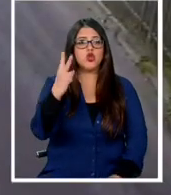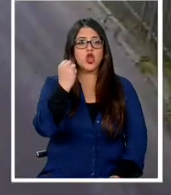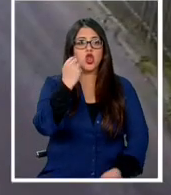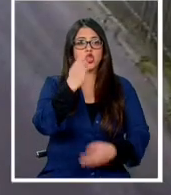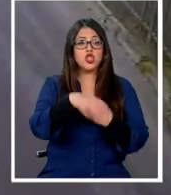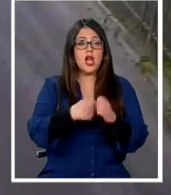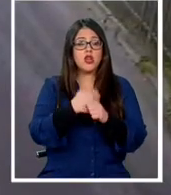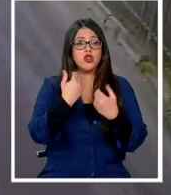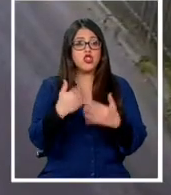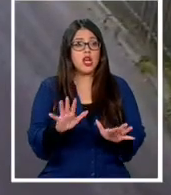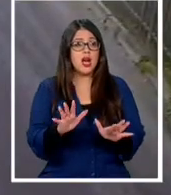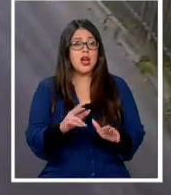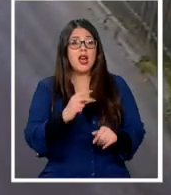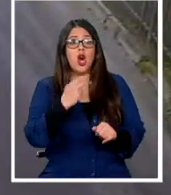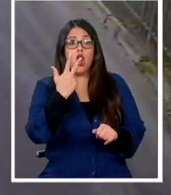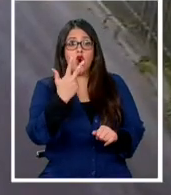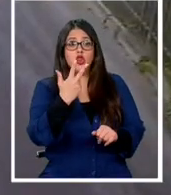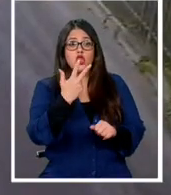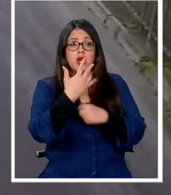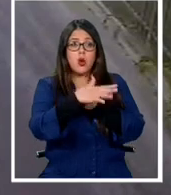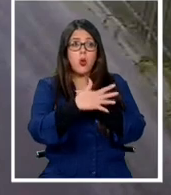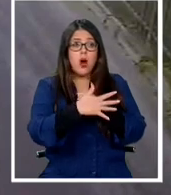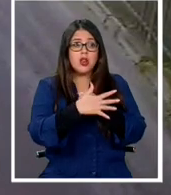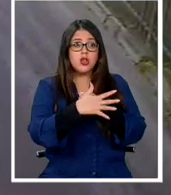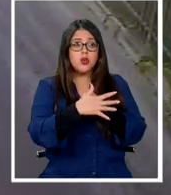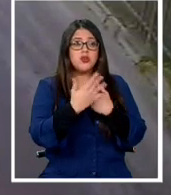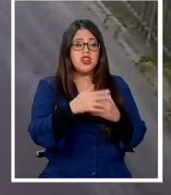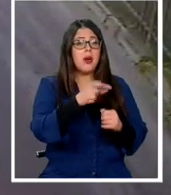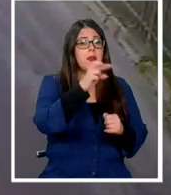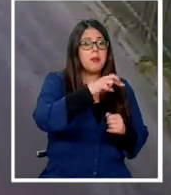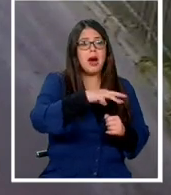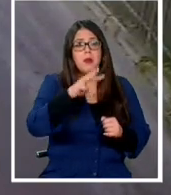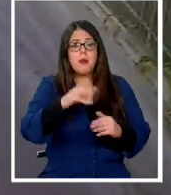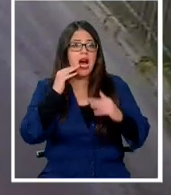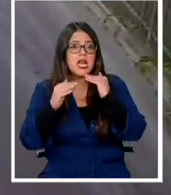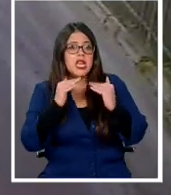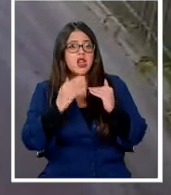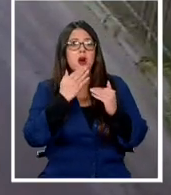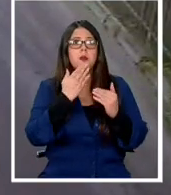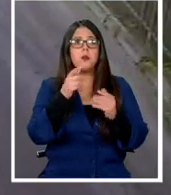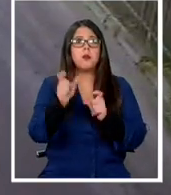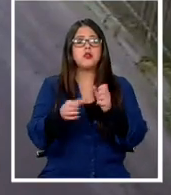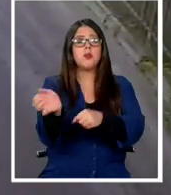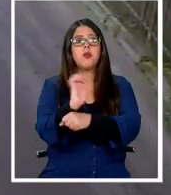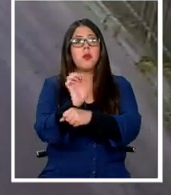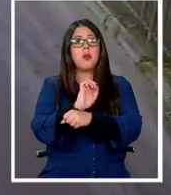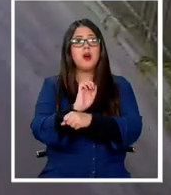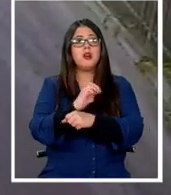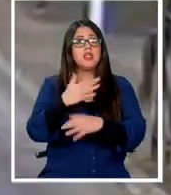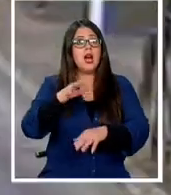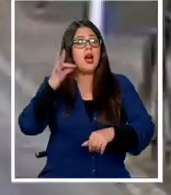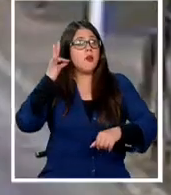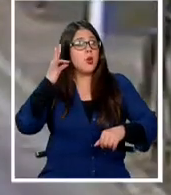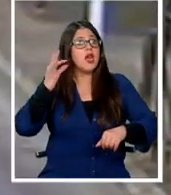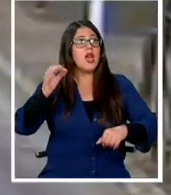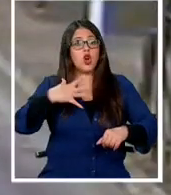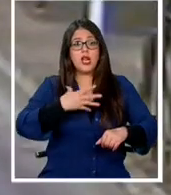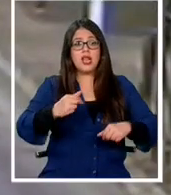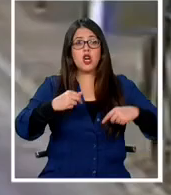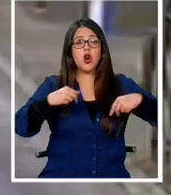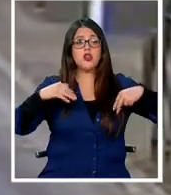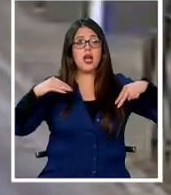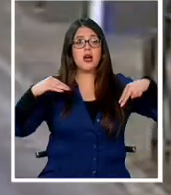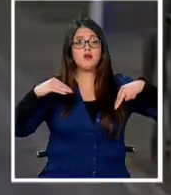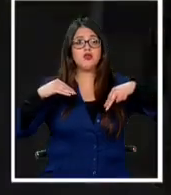las 8 y cuarto, habían apoderados, niños y conductores. En ese momento cruzó la madre con el pequeño, cuando apareció